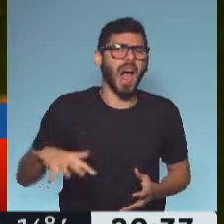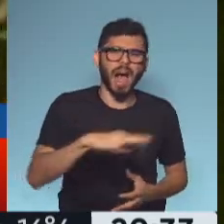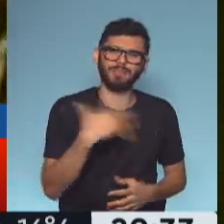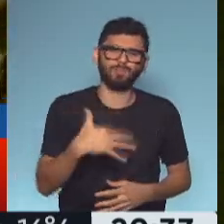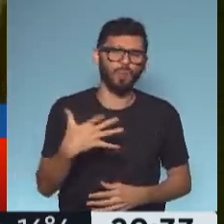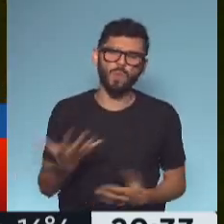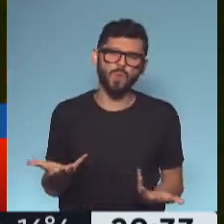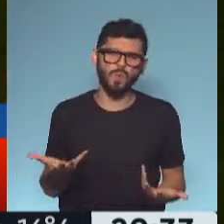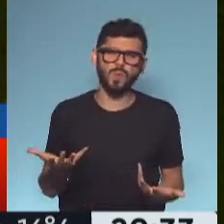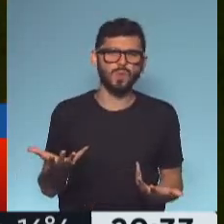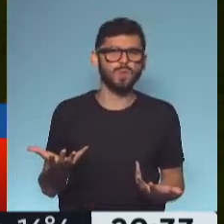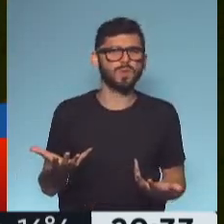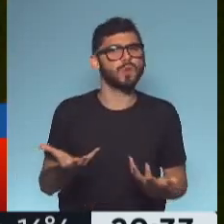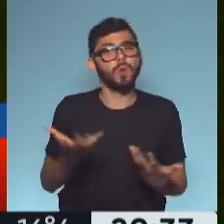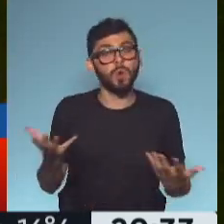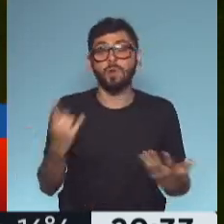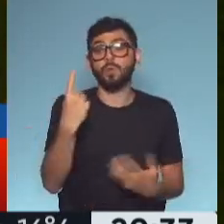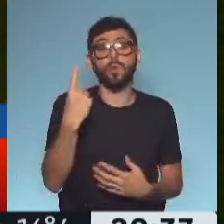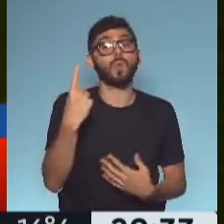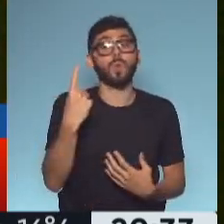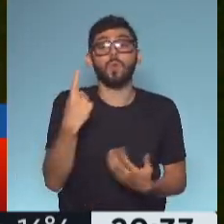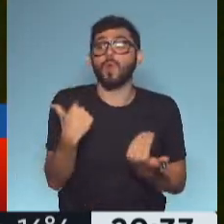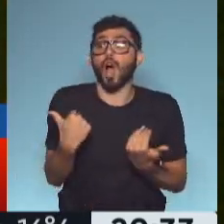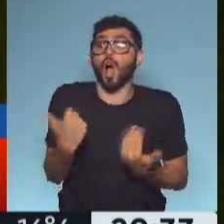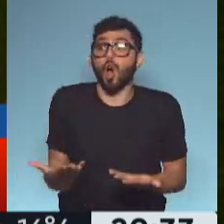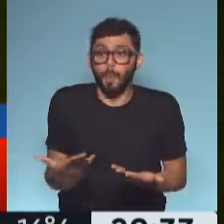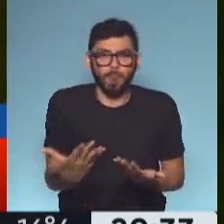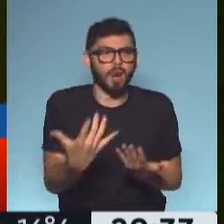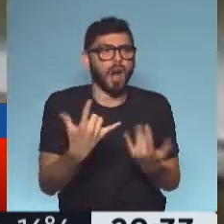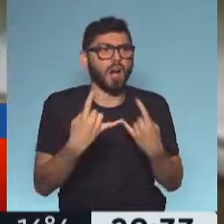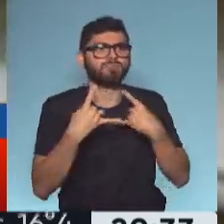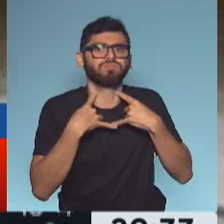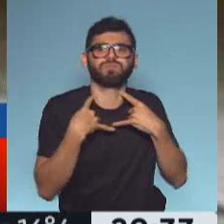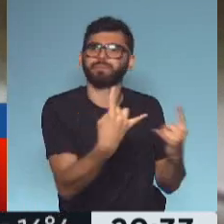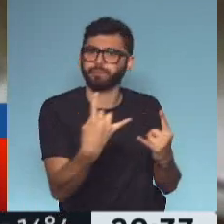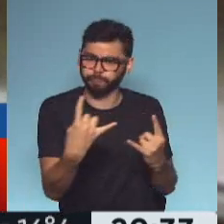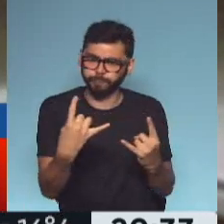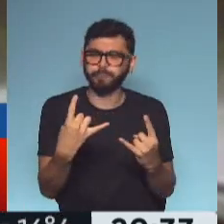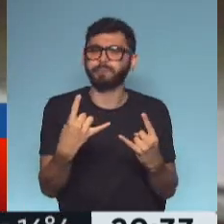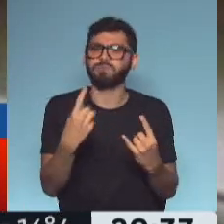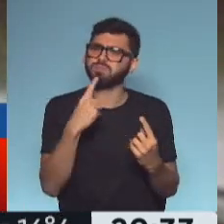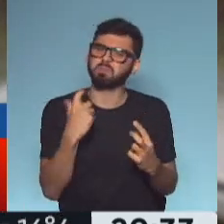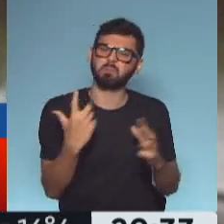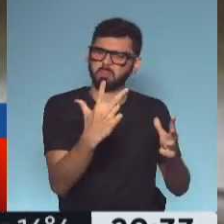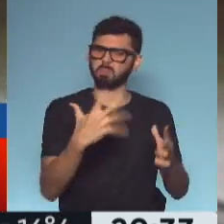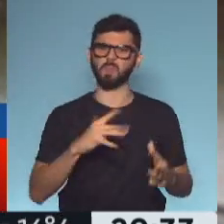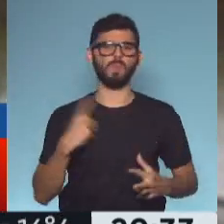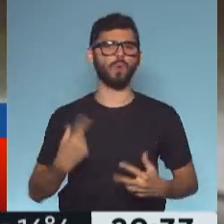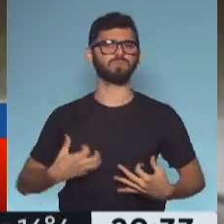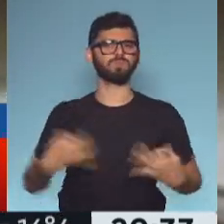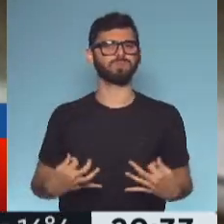Nos hizo mucho daño y bueno, tenemos la oportunidad de gritárselo y bueno, de decirle que tenemos dignidad.